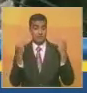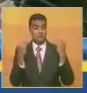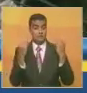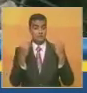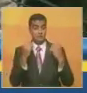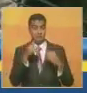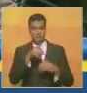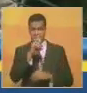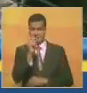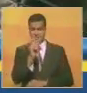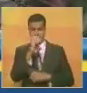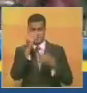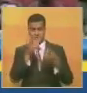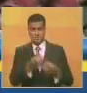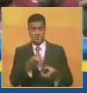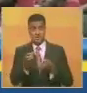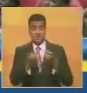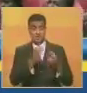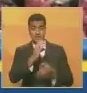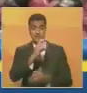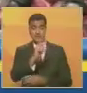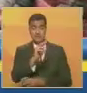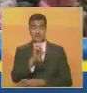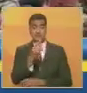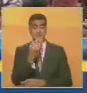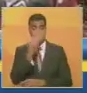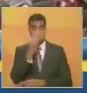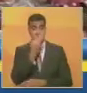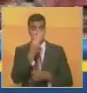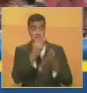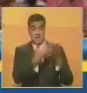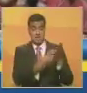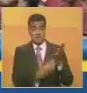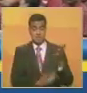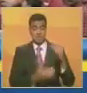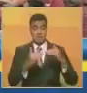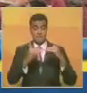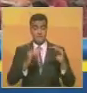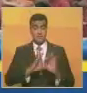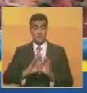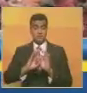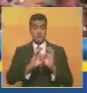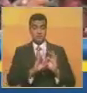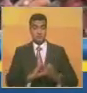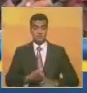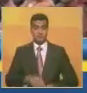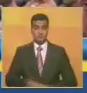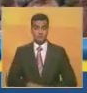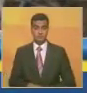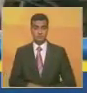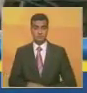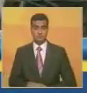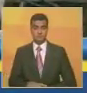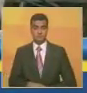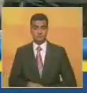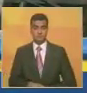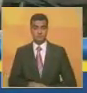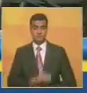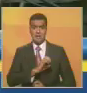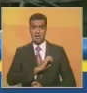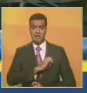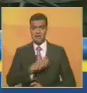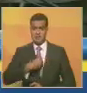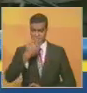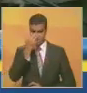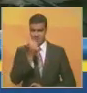Desde allí cuestionó la decisión del Consejo Nacional Electoral de aceptar las condiciones de la Mesa de la Unidad Democrática. En enero fue que yo me